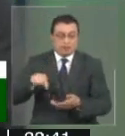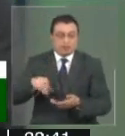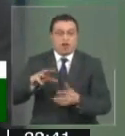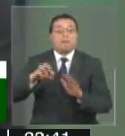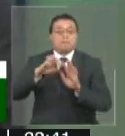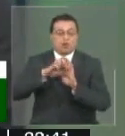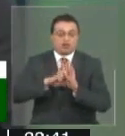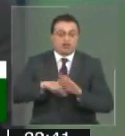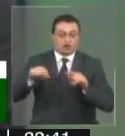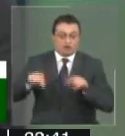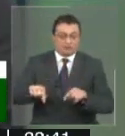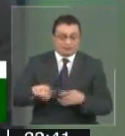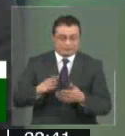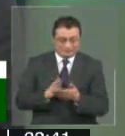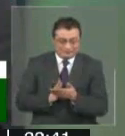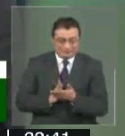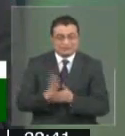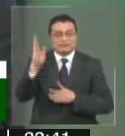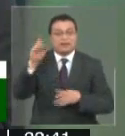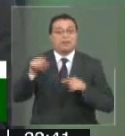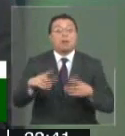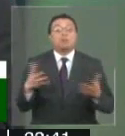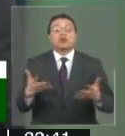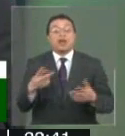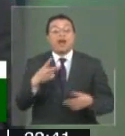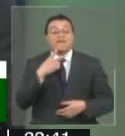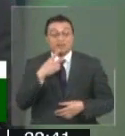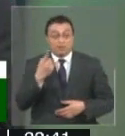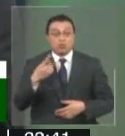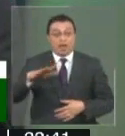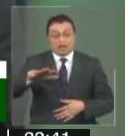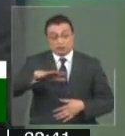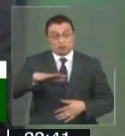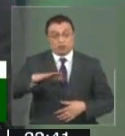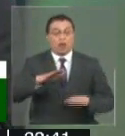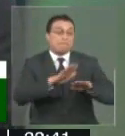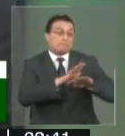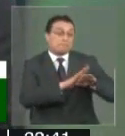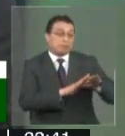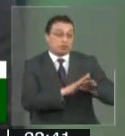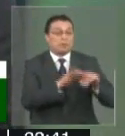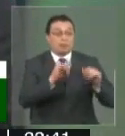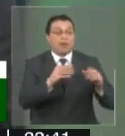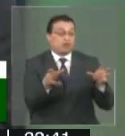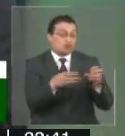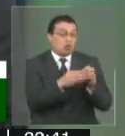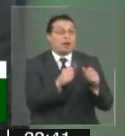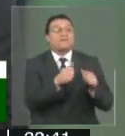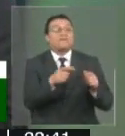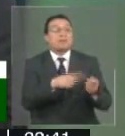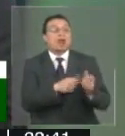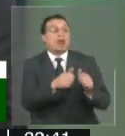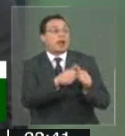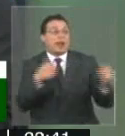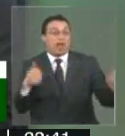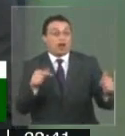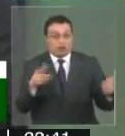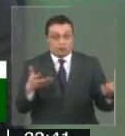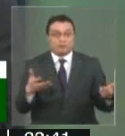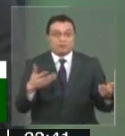del proyecto. ¿Por qué? Porque viven en una situación, claro, protegida, claro, pero lejos de la familia, donde entre